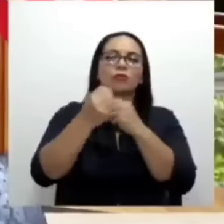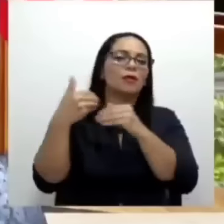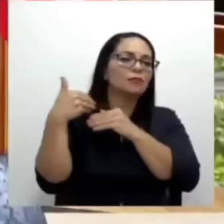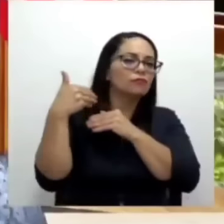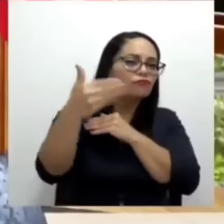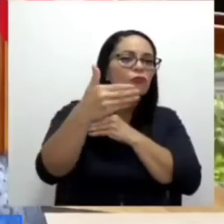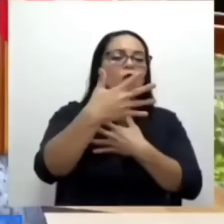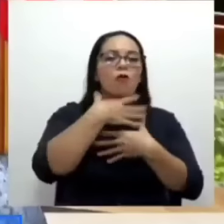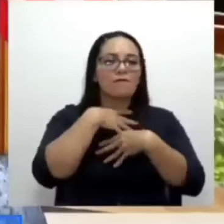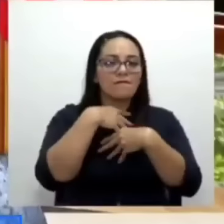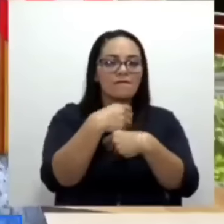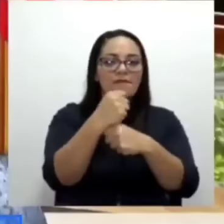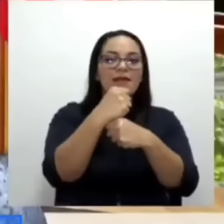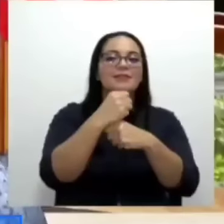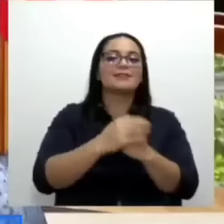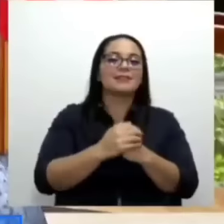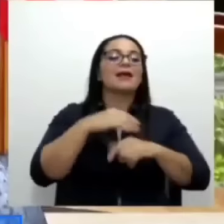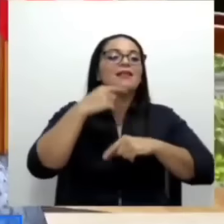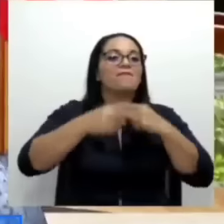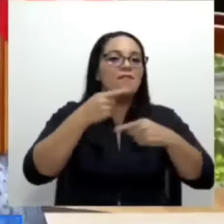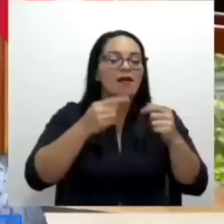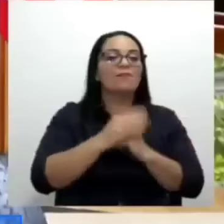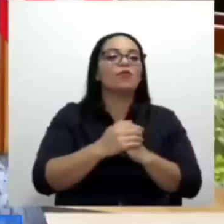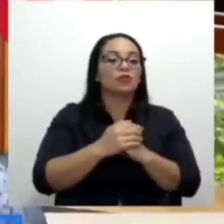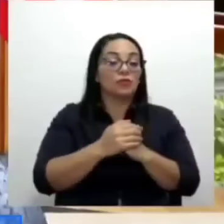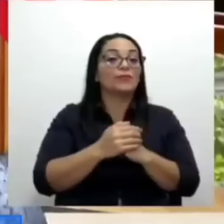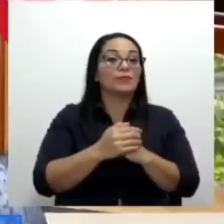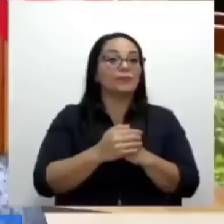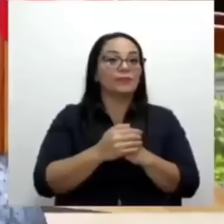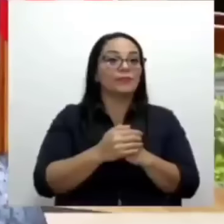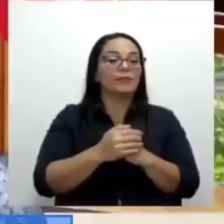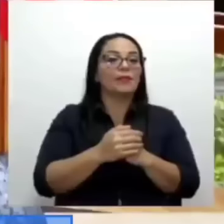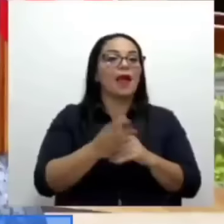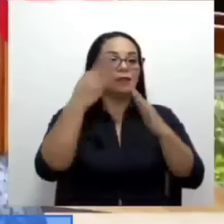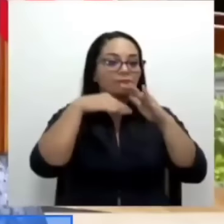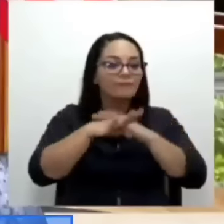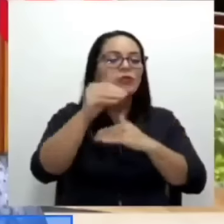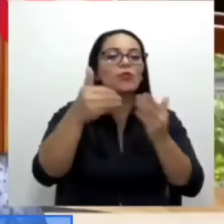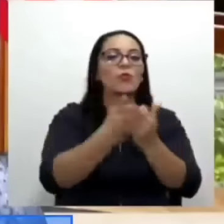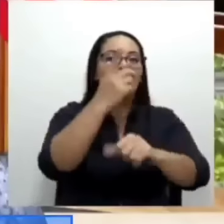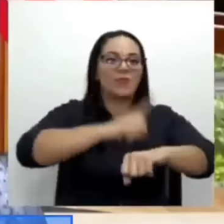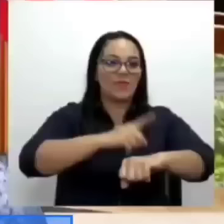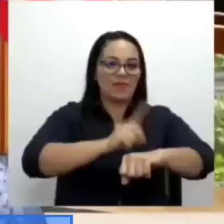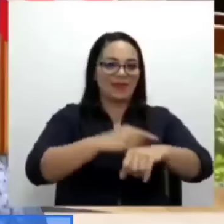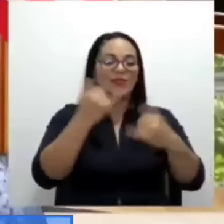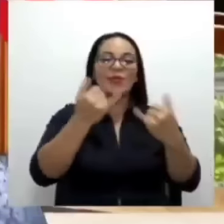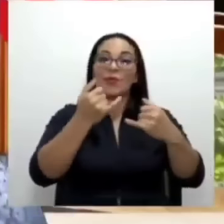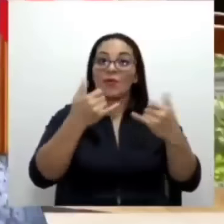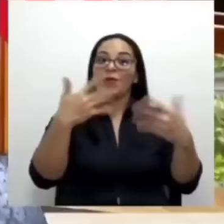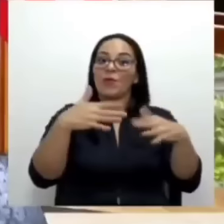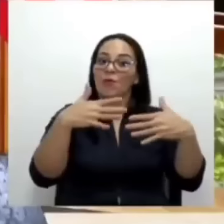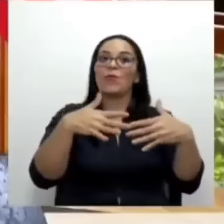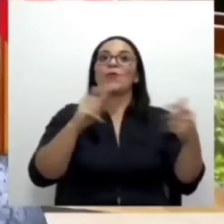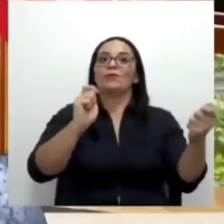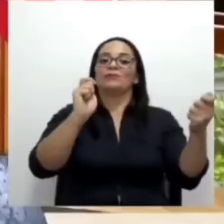confianza y vamos a ingresar en una nueva era. Este es un punto de inflexión de nueva era